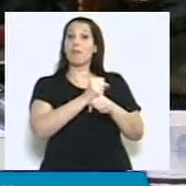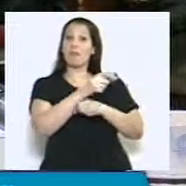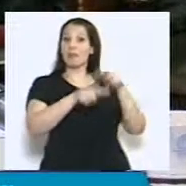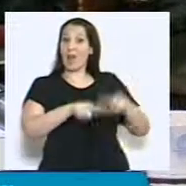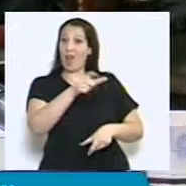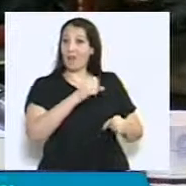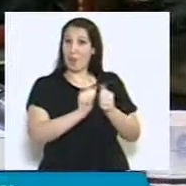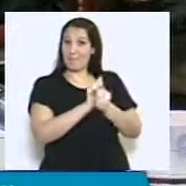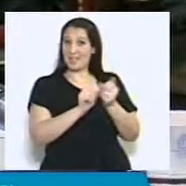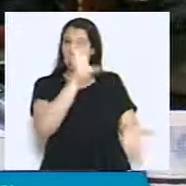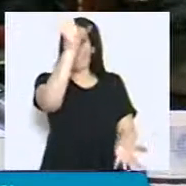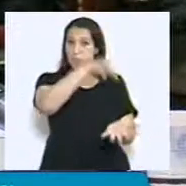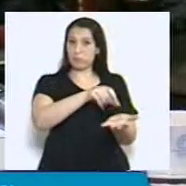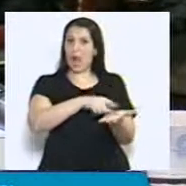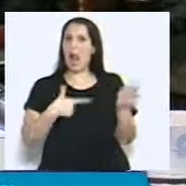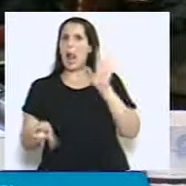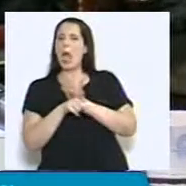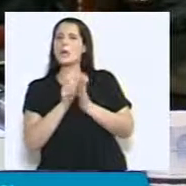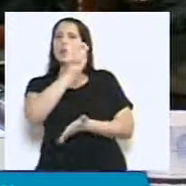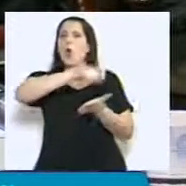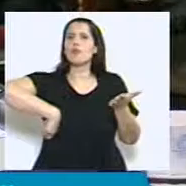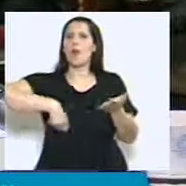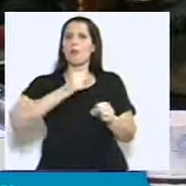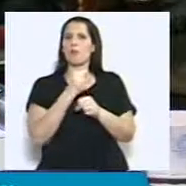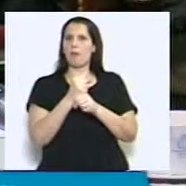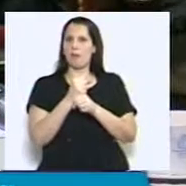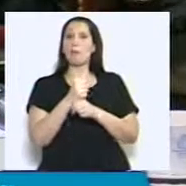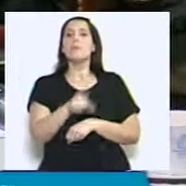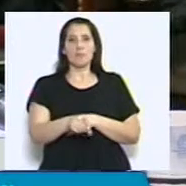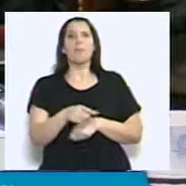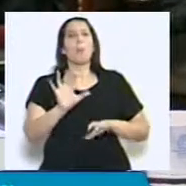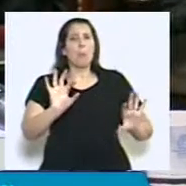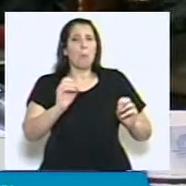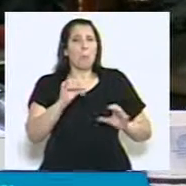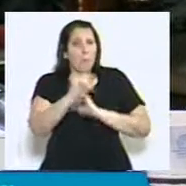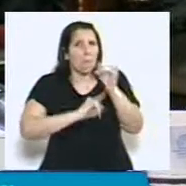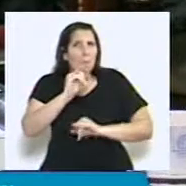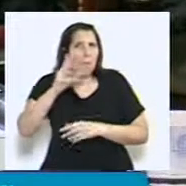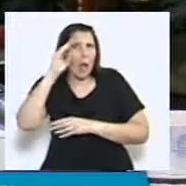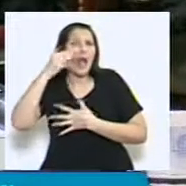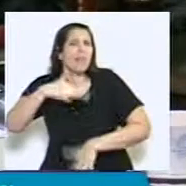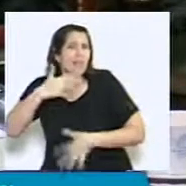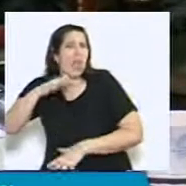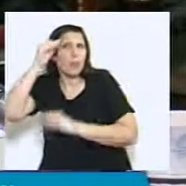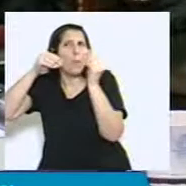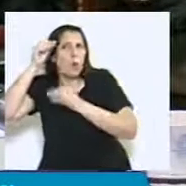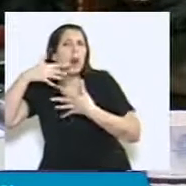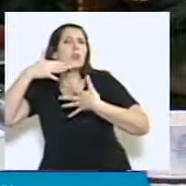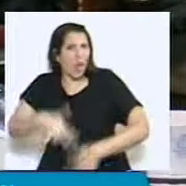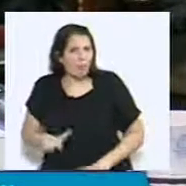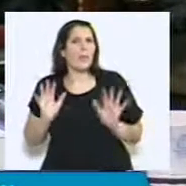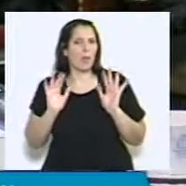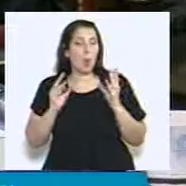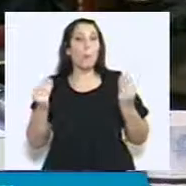nueva empresa la ley de contrato de trabajo. Y es justificada la preocupación. Es justificada la preocupación, ¿por